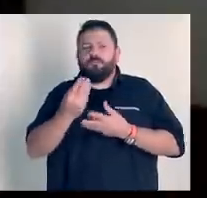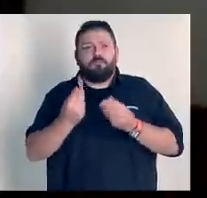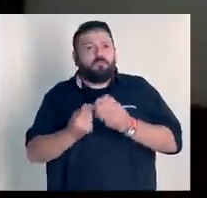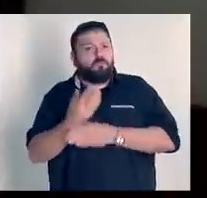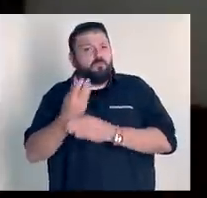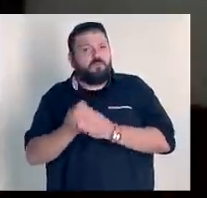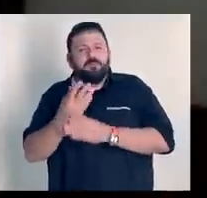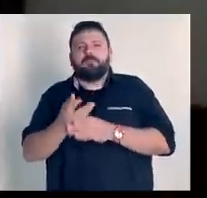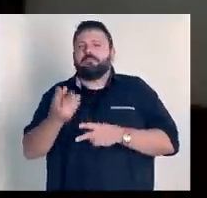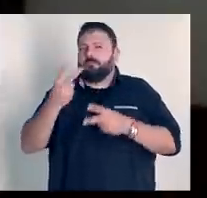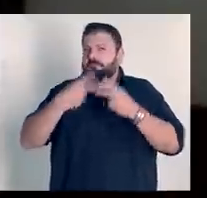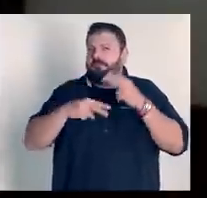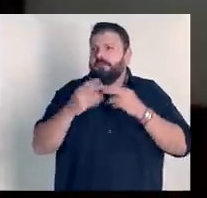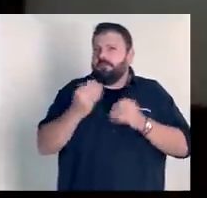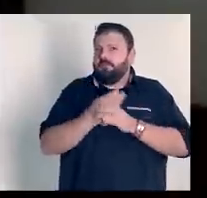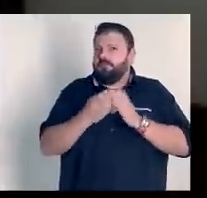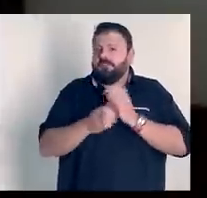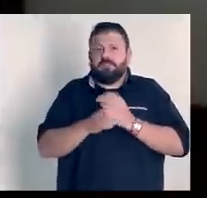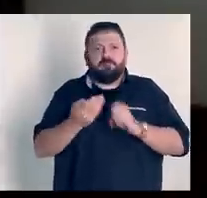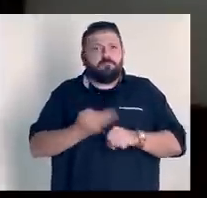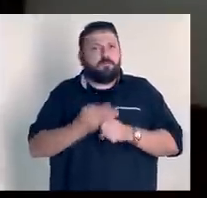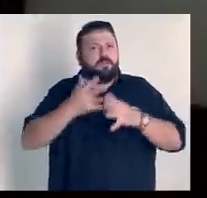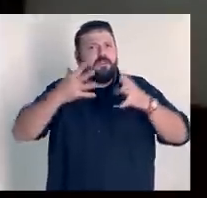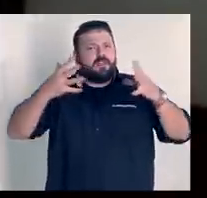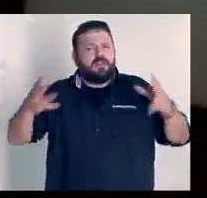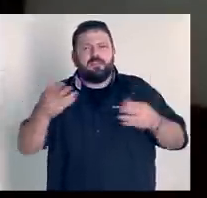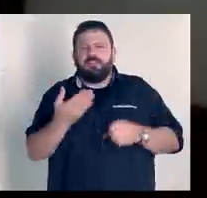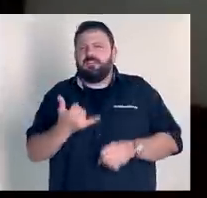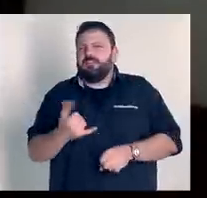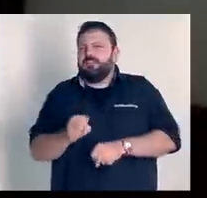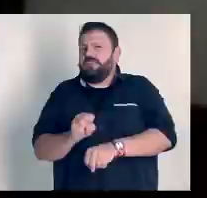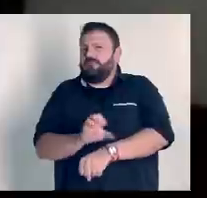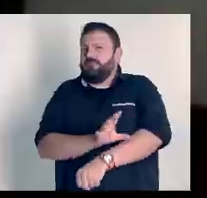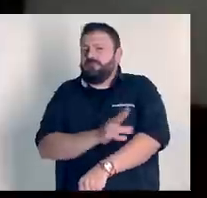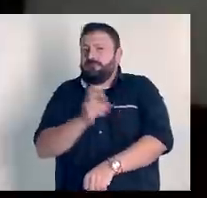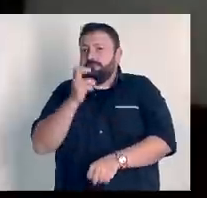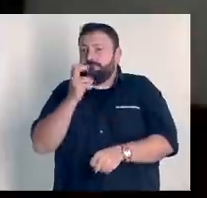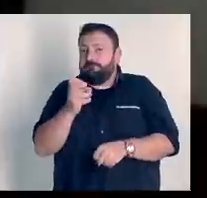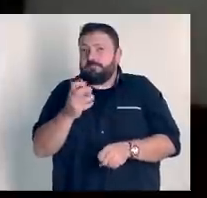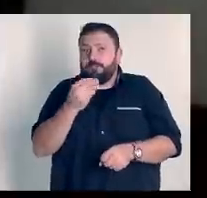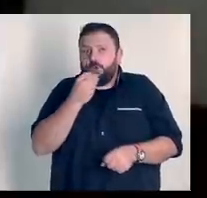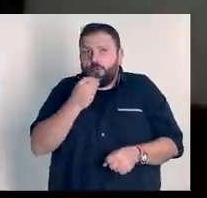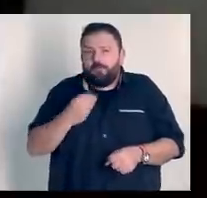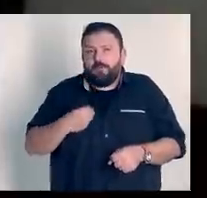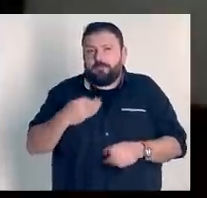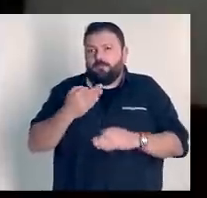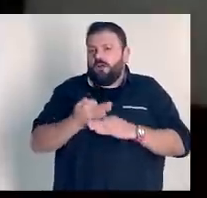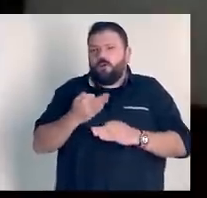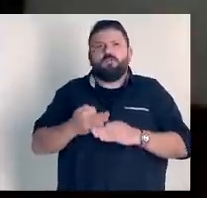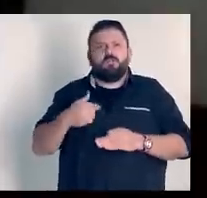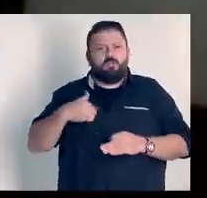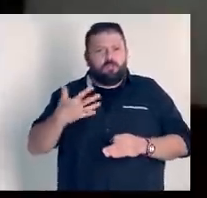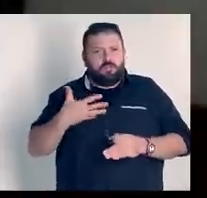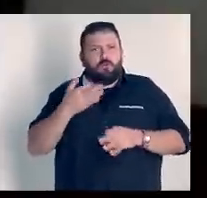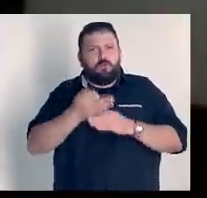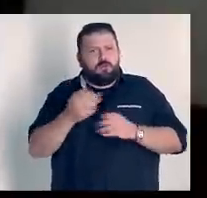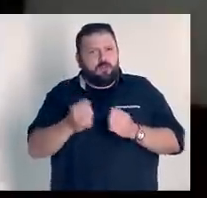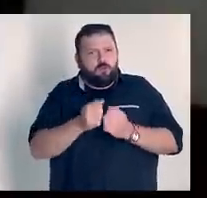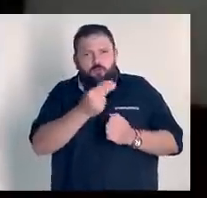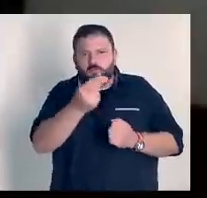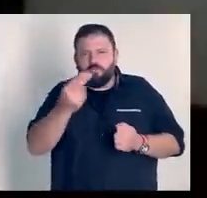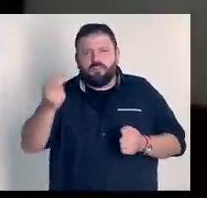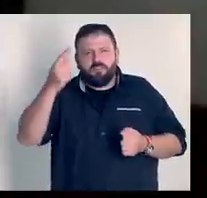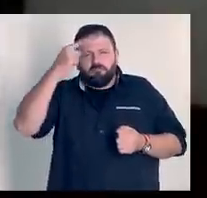y que va a haber algo bien grande y bien emocionante y ese compromiso es el que tengo ahorita con ustedes de transmitirles con